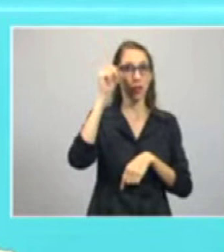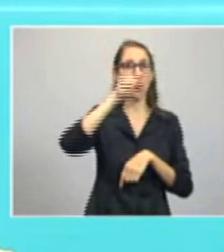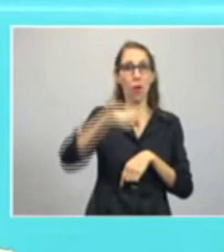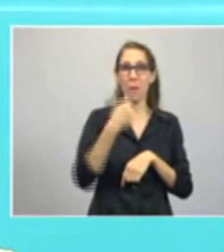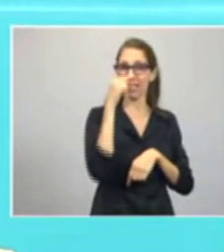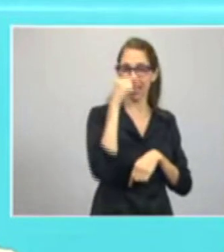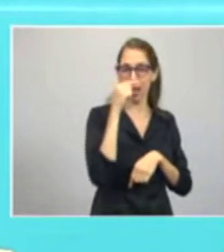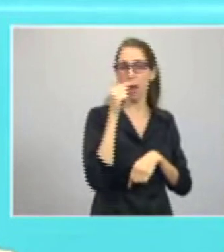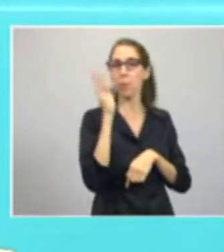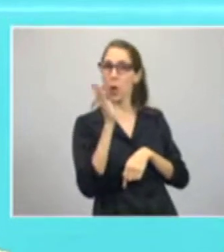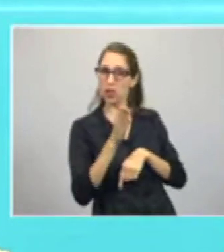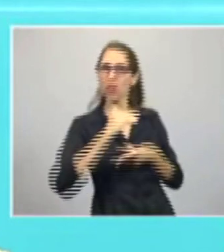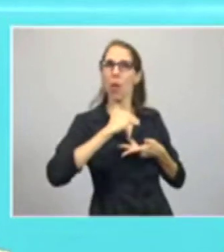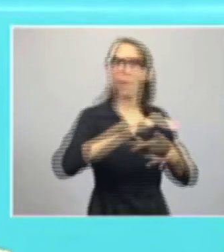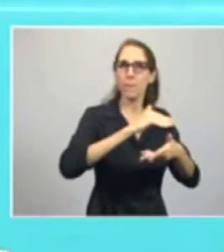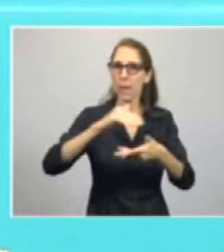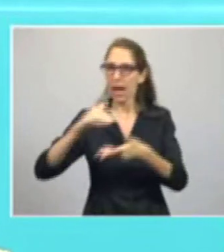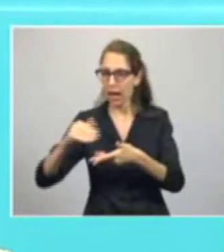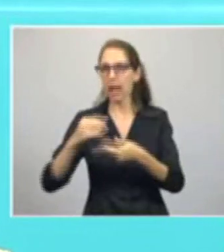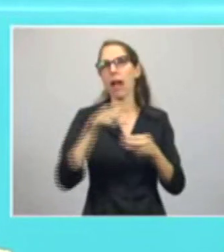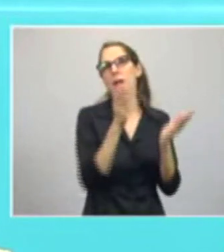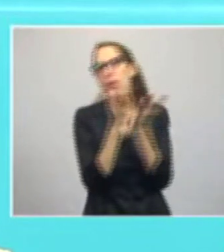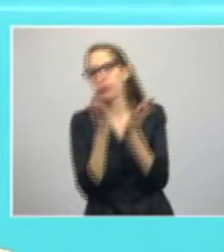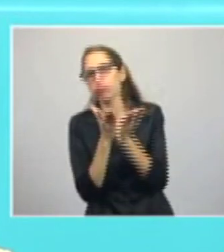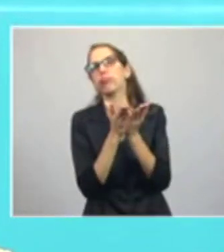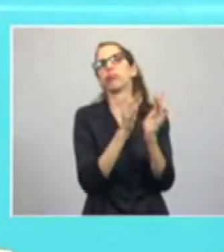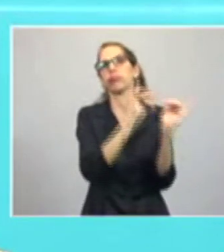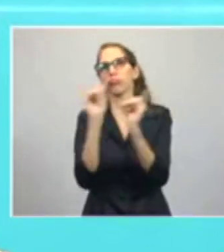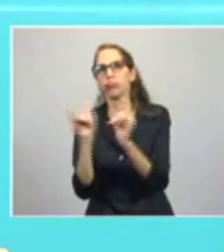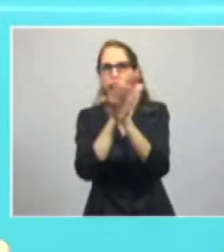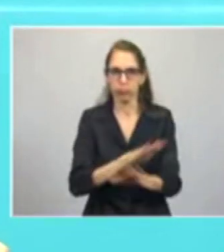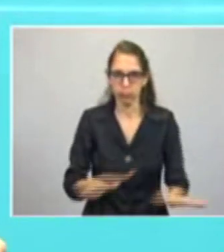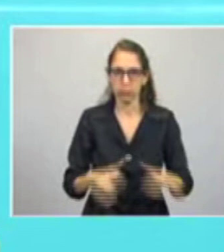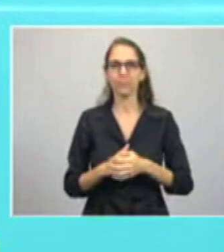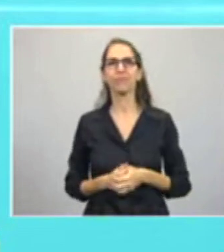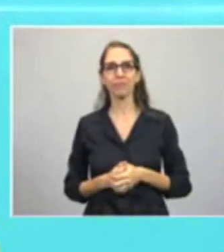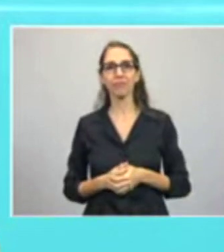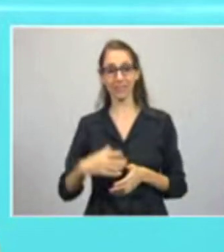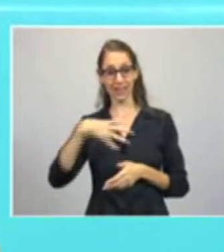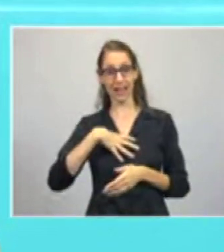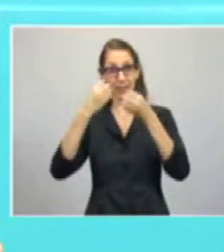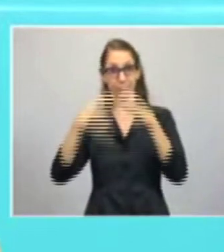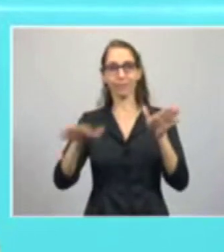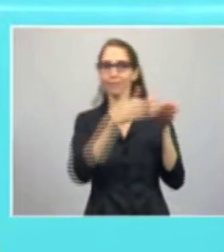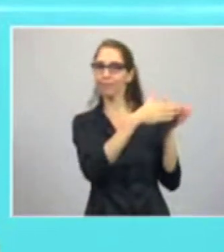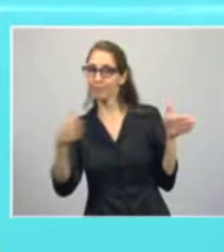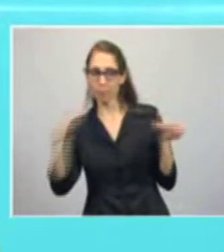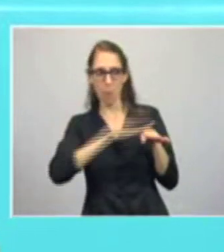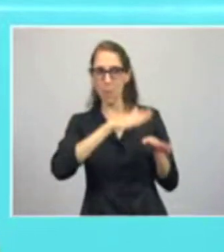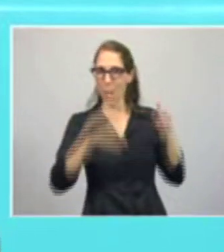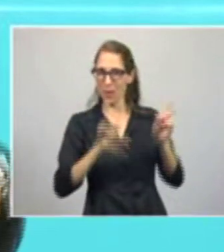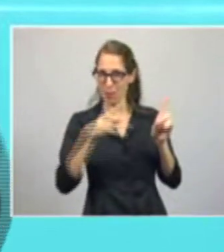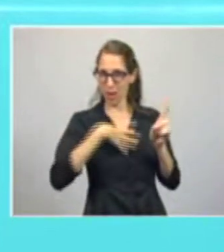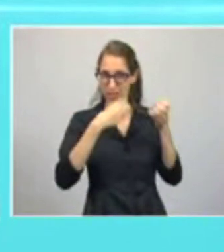becas y programas de niñez y adolescencia. Con el inicio del ciclo lectivo anunciamos también